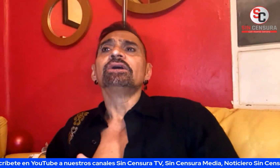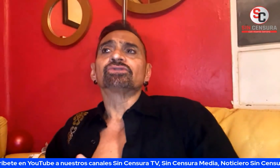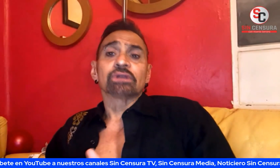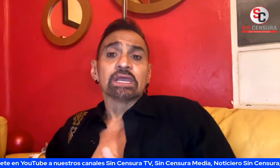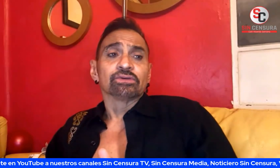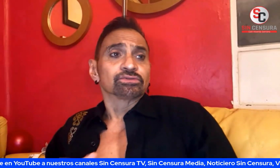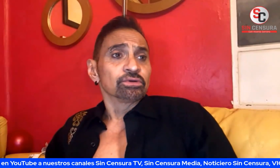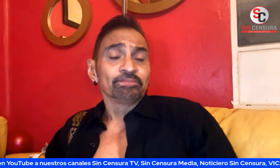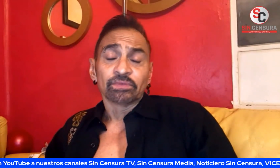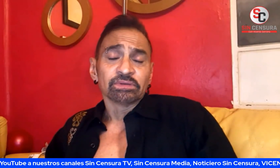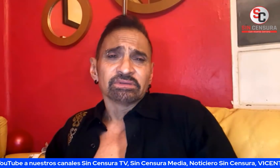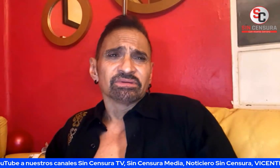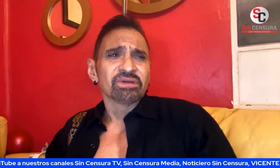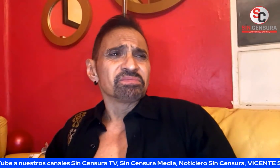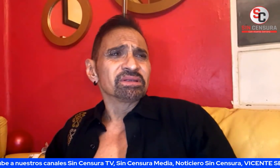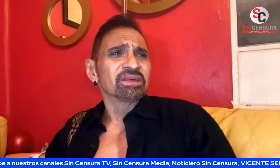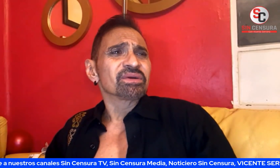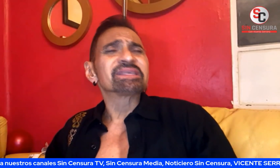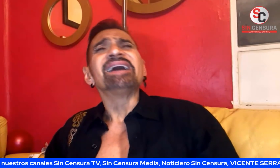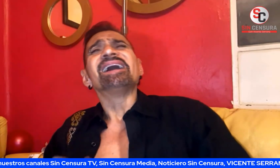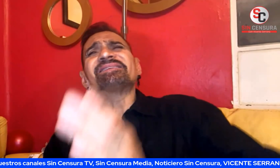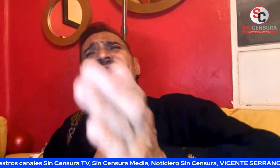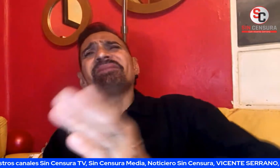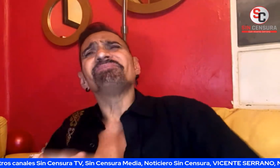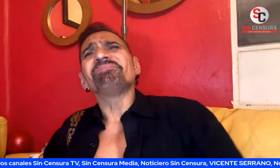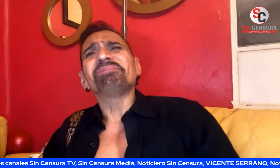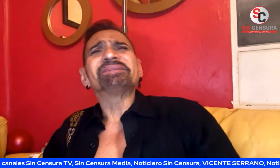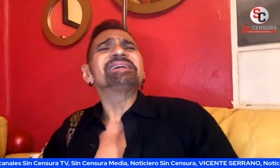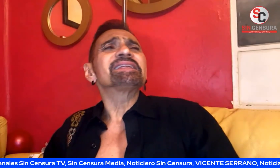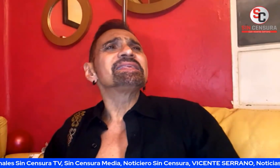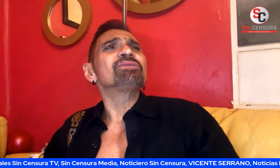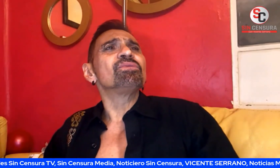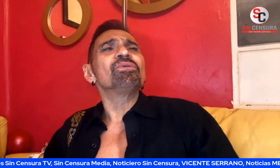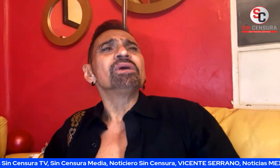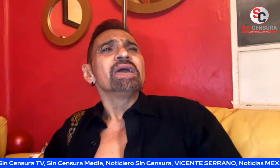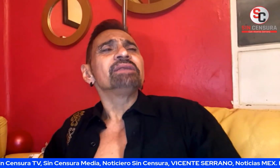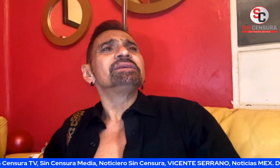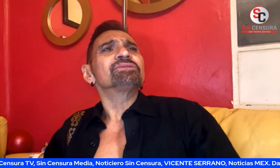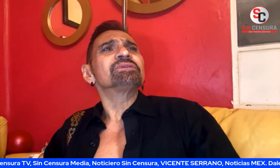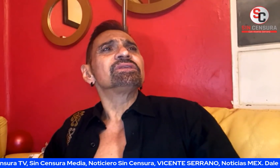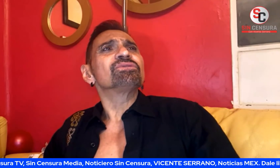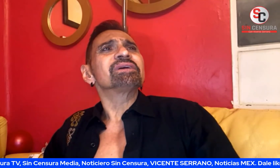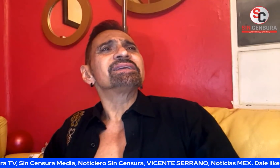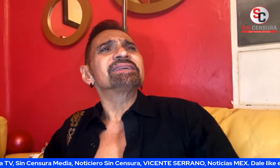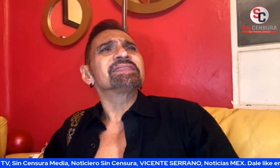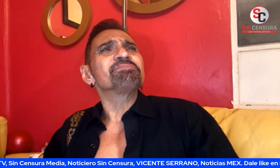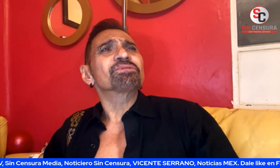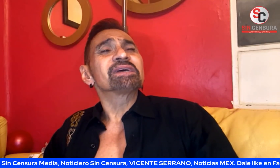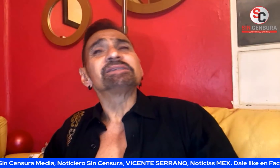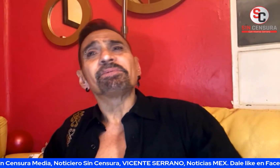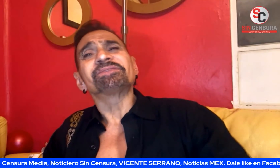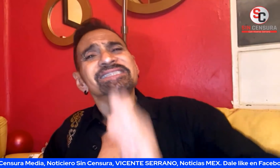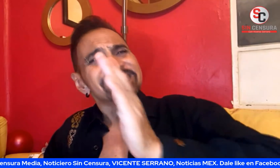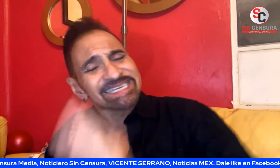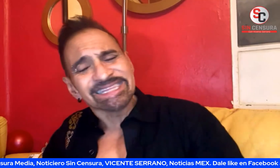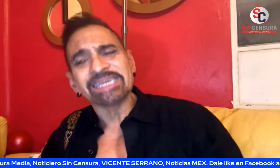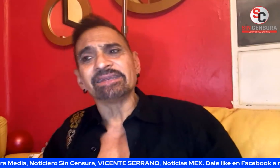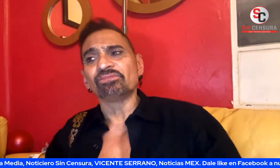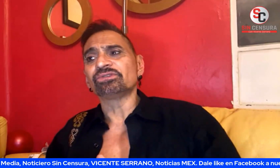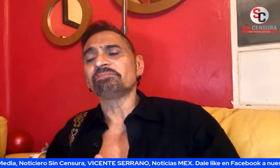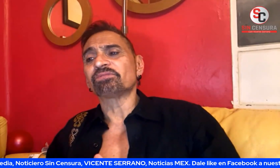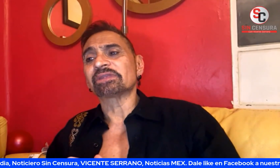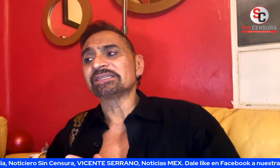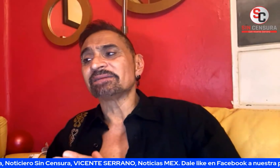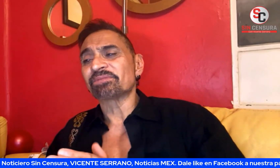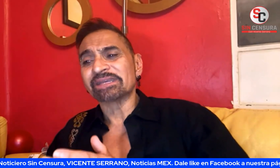frente, son ellos, ¿no? Entonces no hay vuelta de hoja. Hasta a mí me parece ridículo en cierto sentido darles tanta importancia, pero es que sí